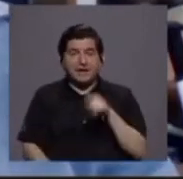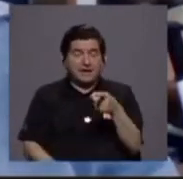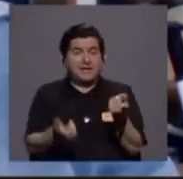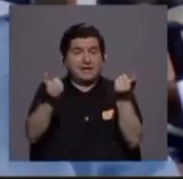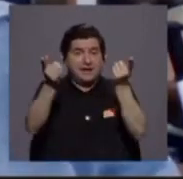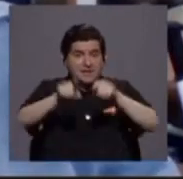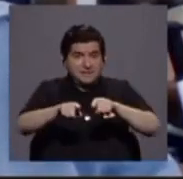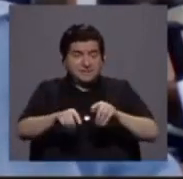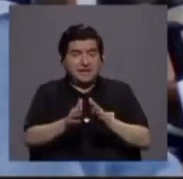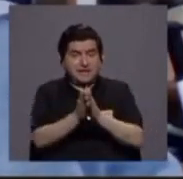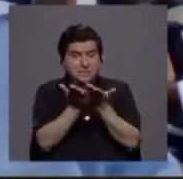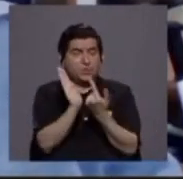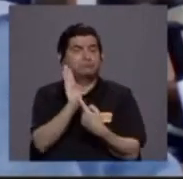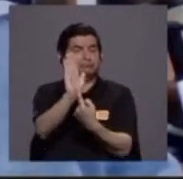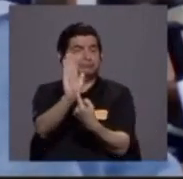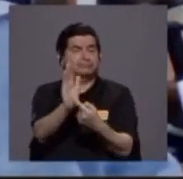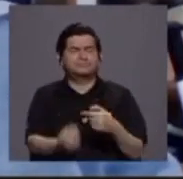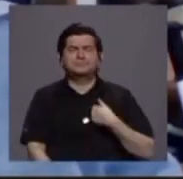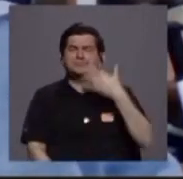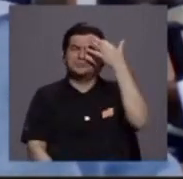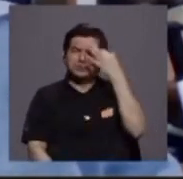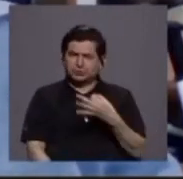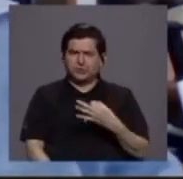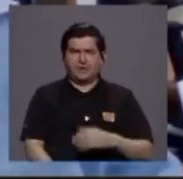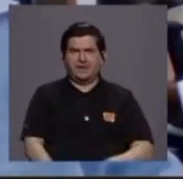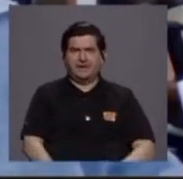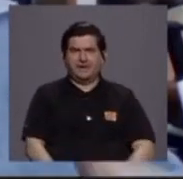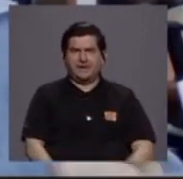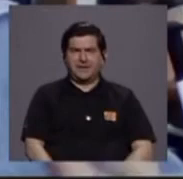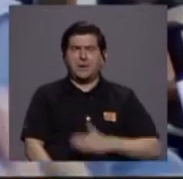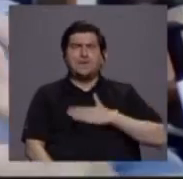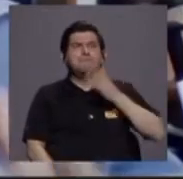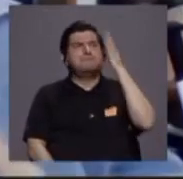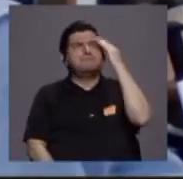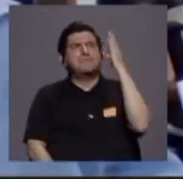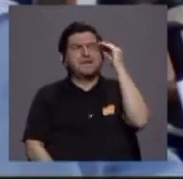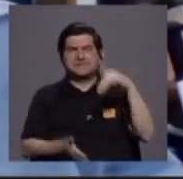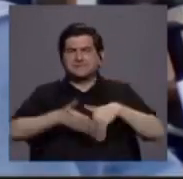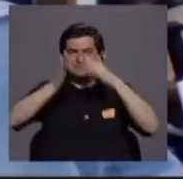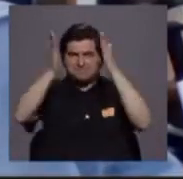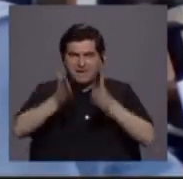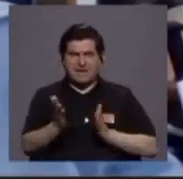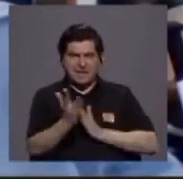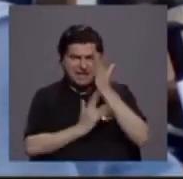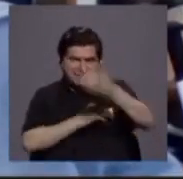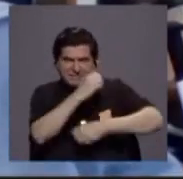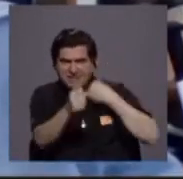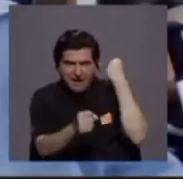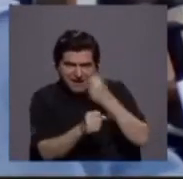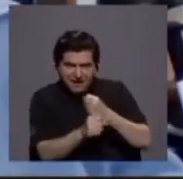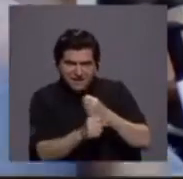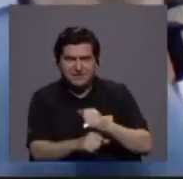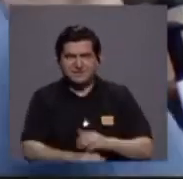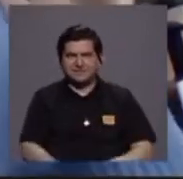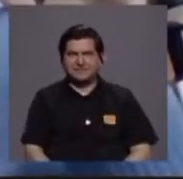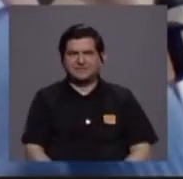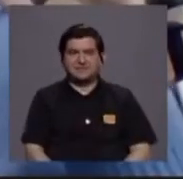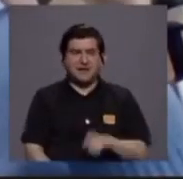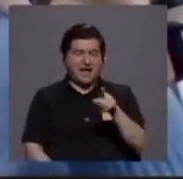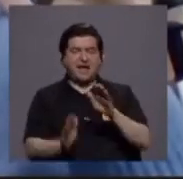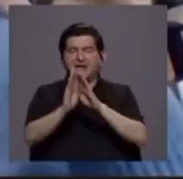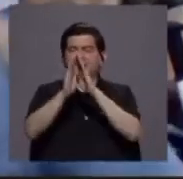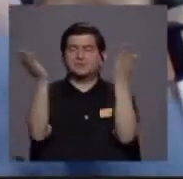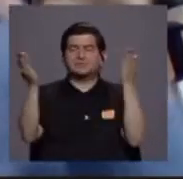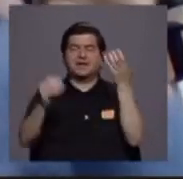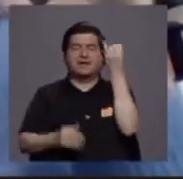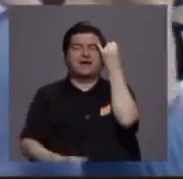en el libro. Entonces yo creo que mi experiencia con los estudiantes a través de los años es que se les abre el